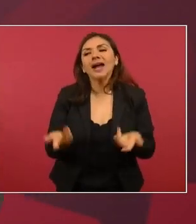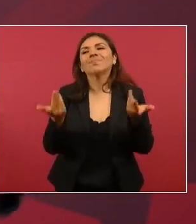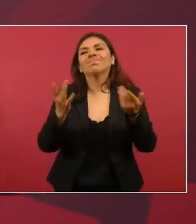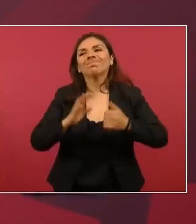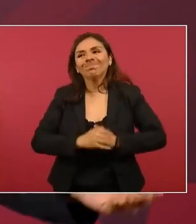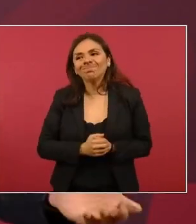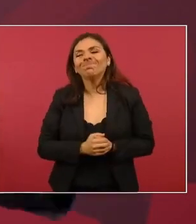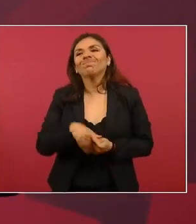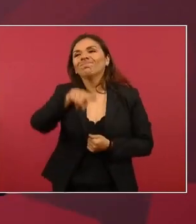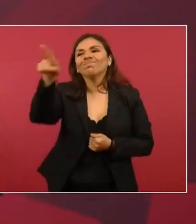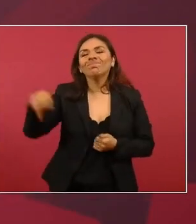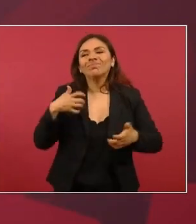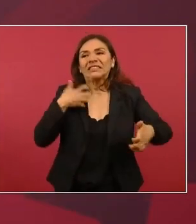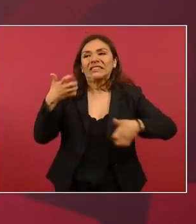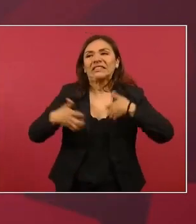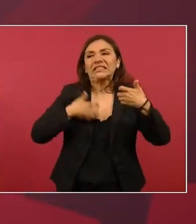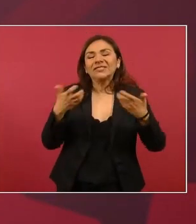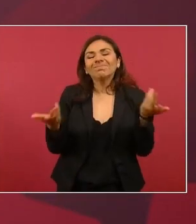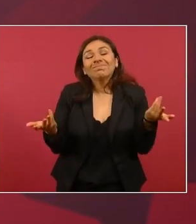de que estén molestos.